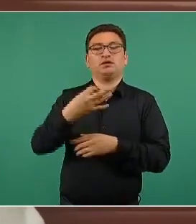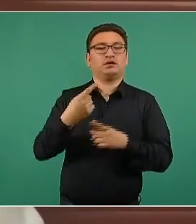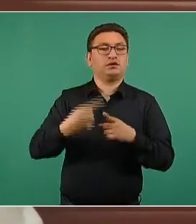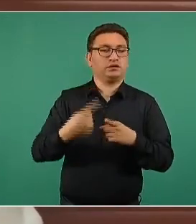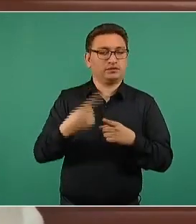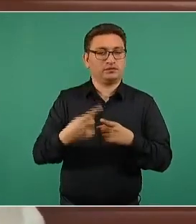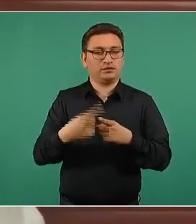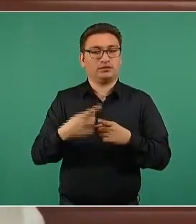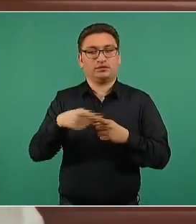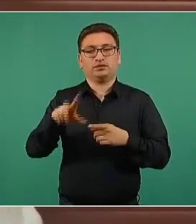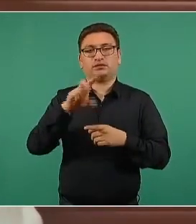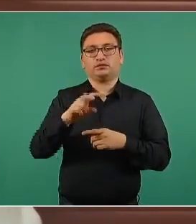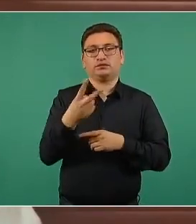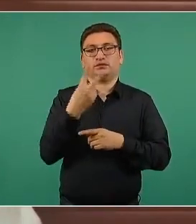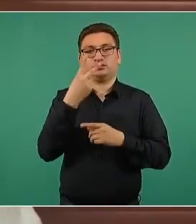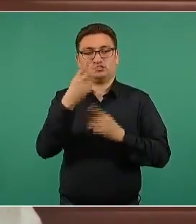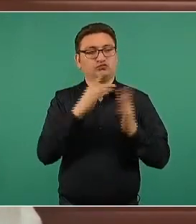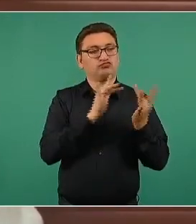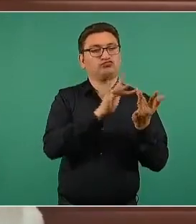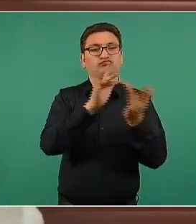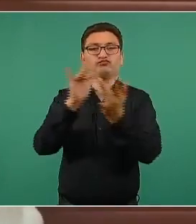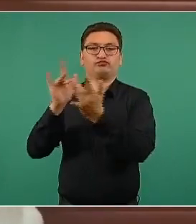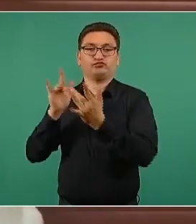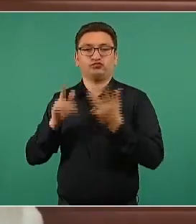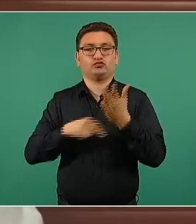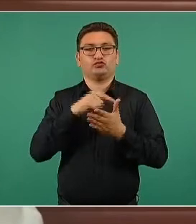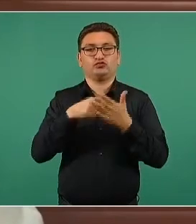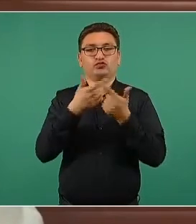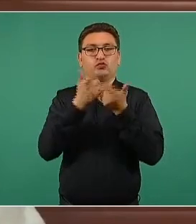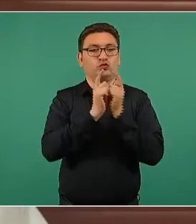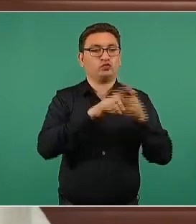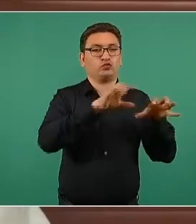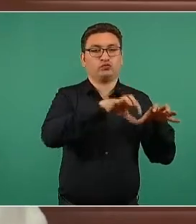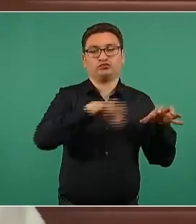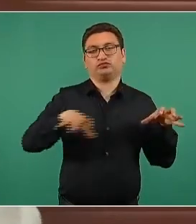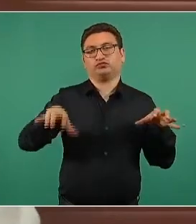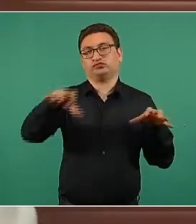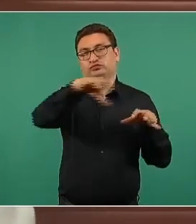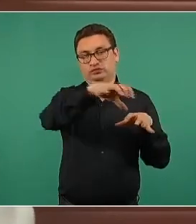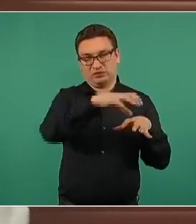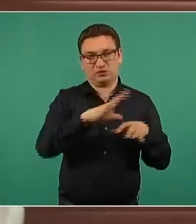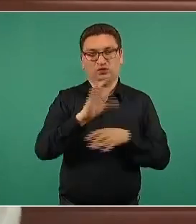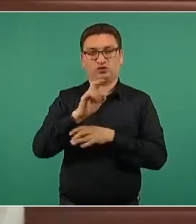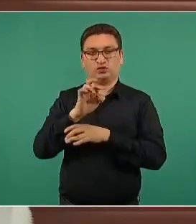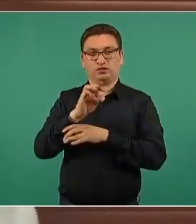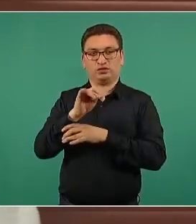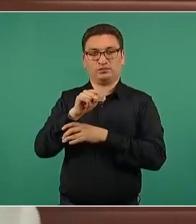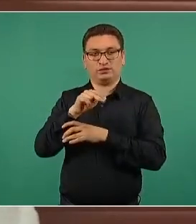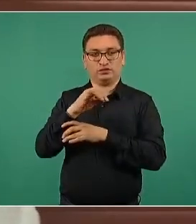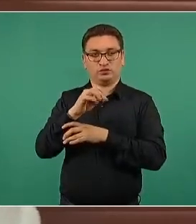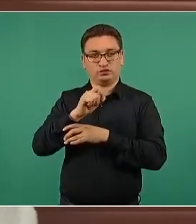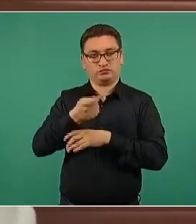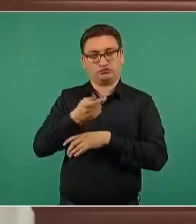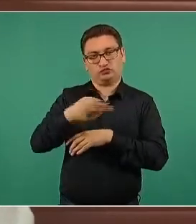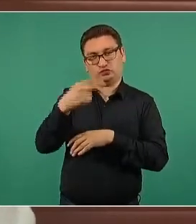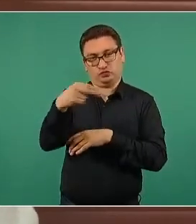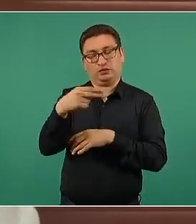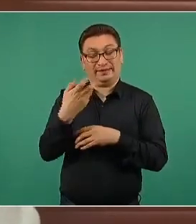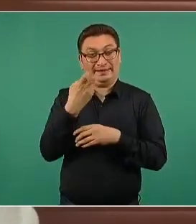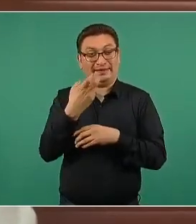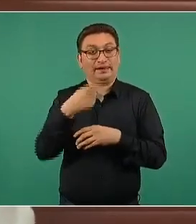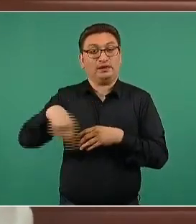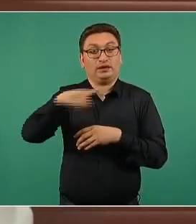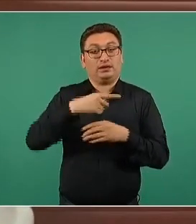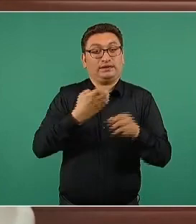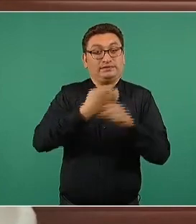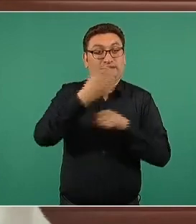los 32 enlaces Correcaminos que esto es gran parte labor de coordinación que han tenido en cada uno de los